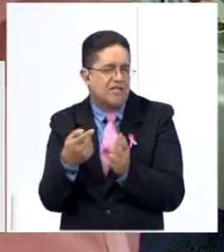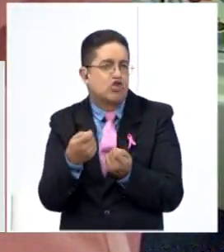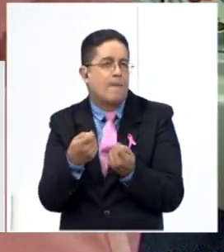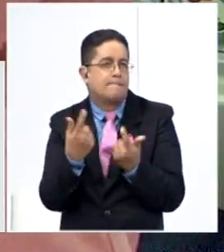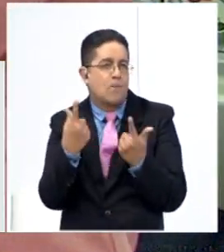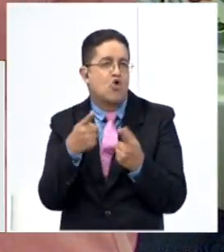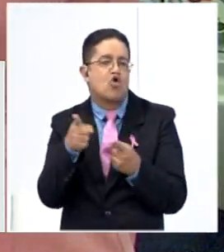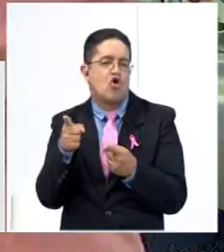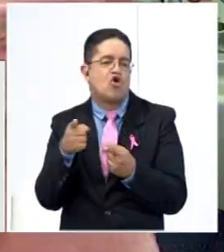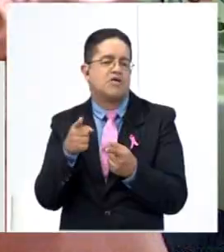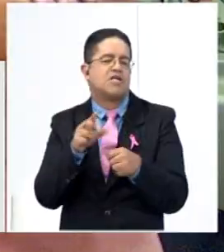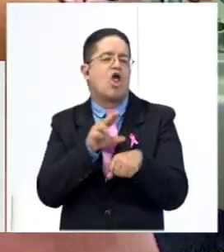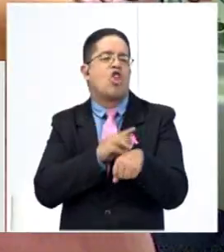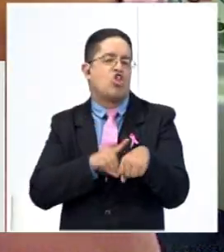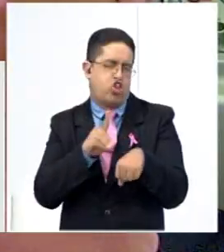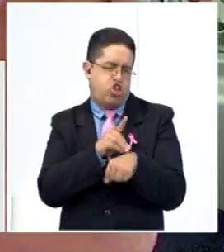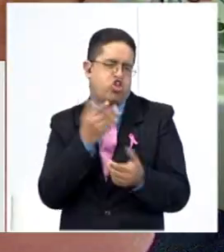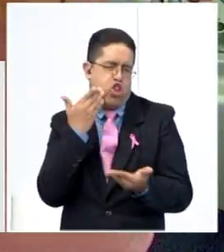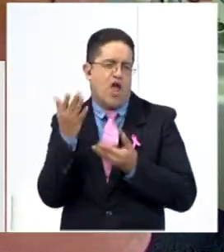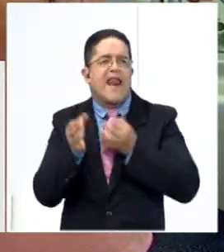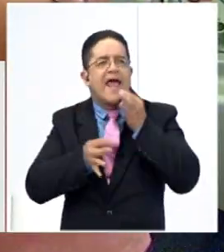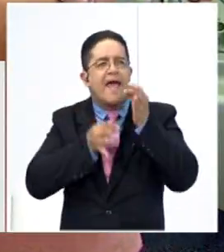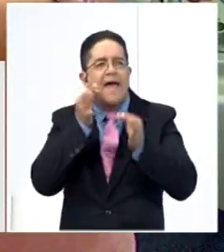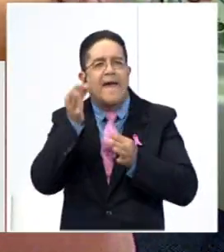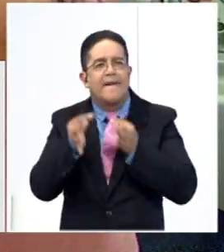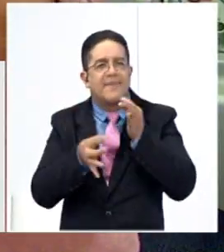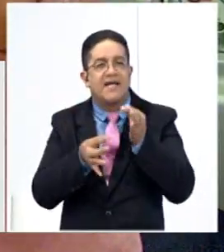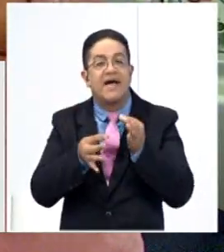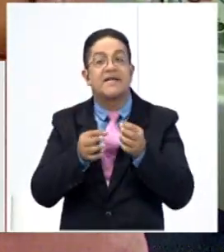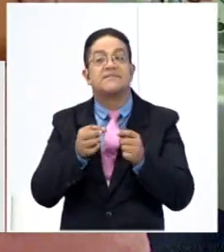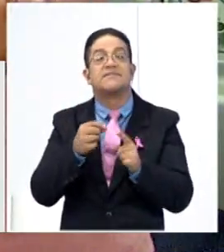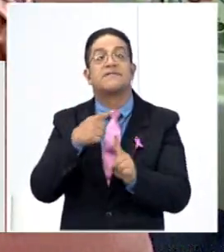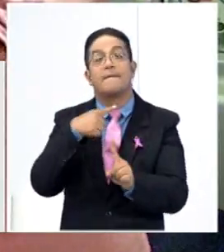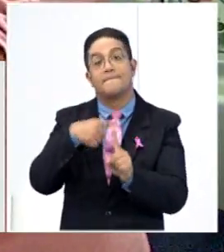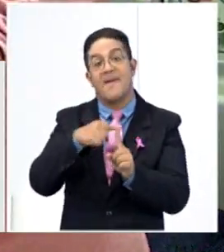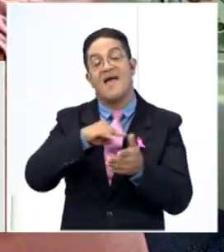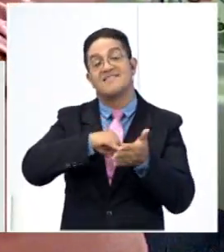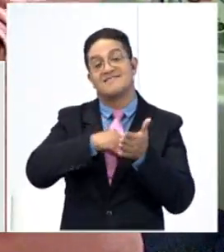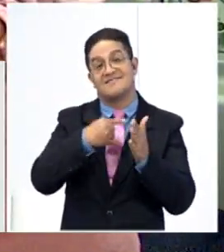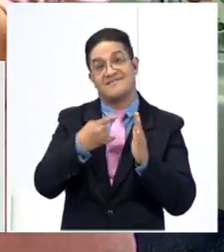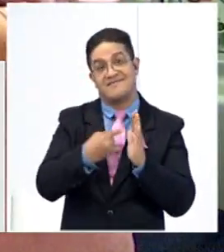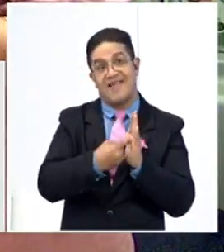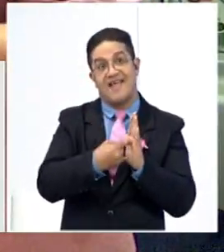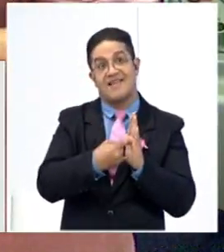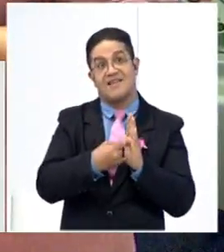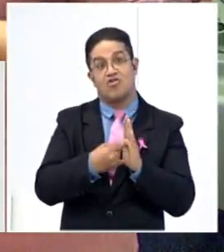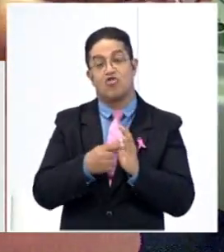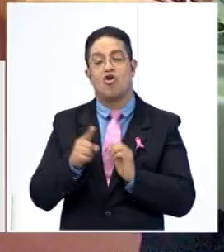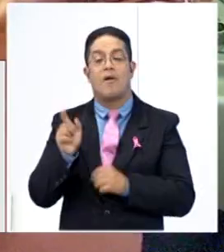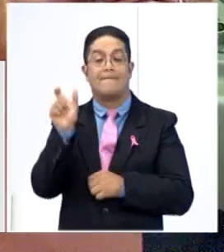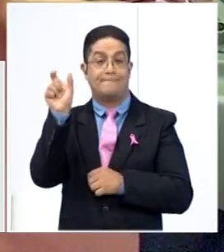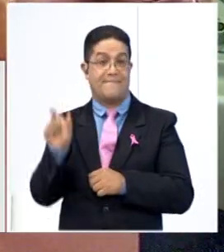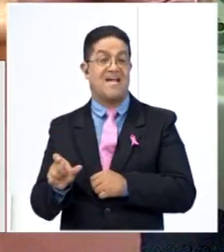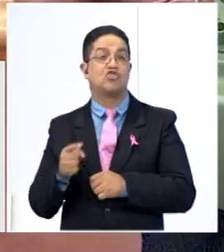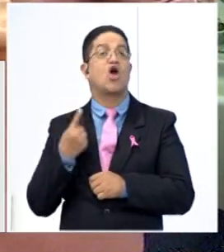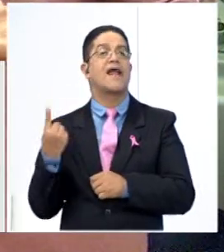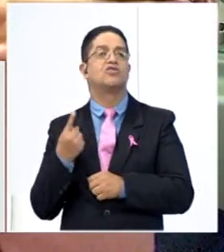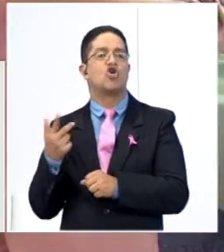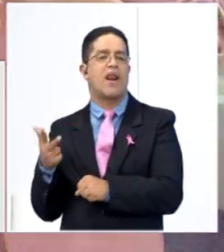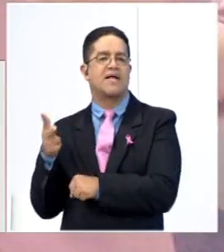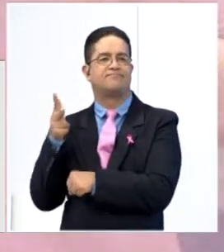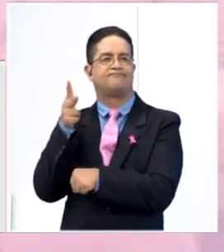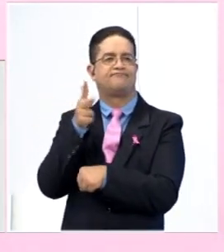nos lo explicará más usted, siempre el técnico va a estar del lado de la protección y el paciente va a estar en el